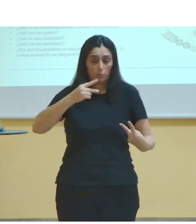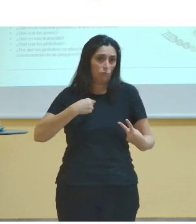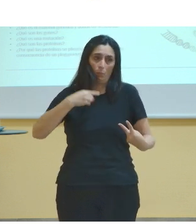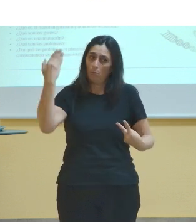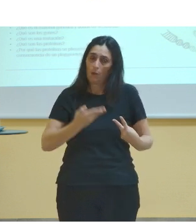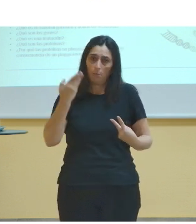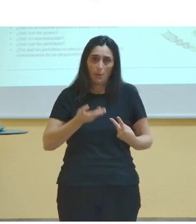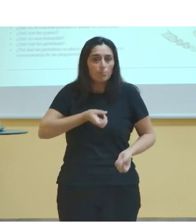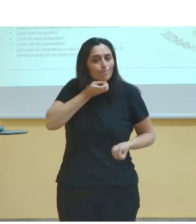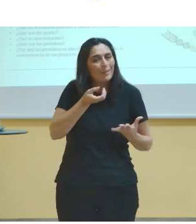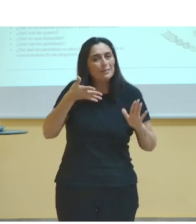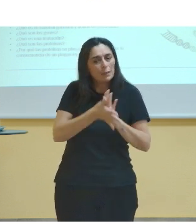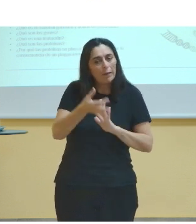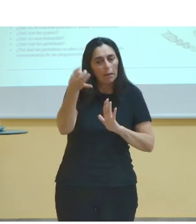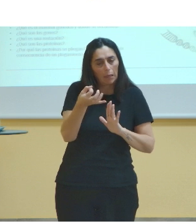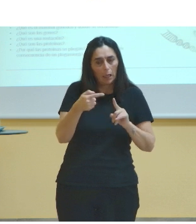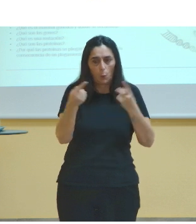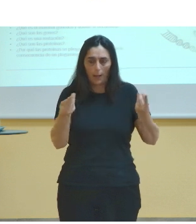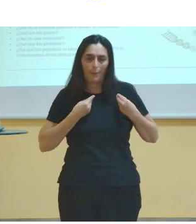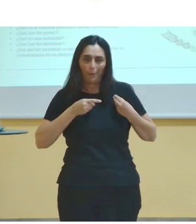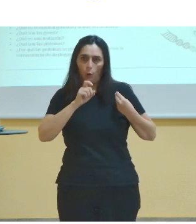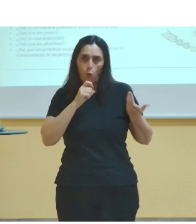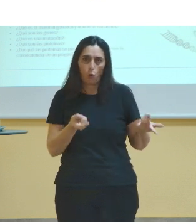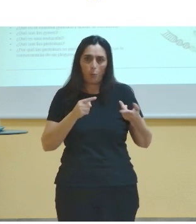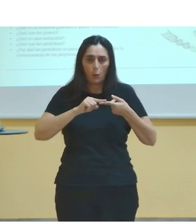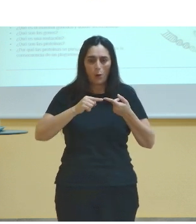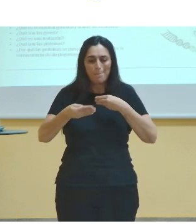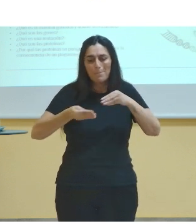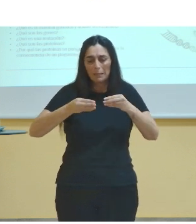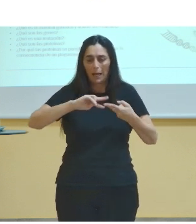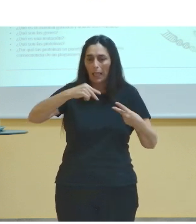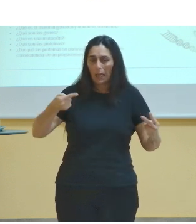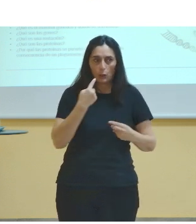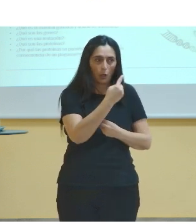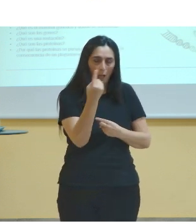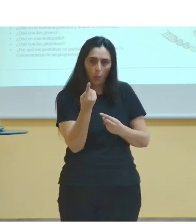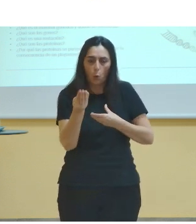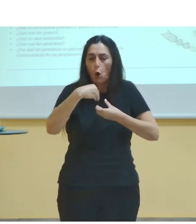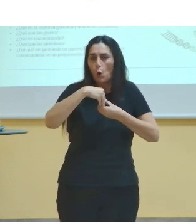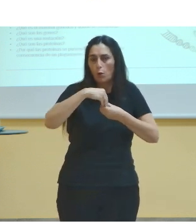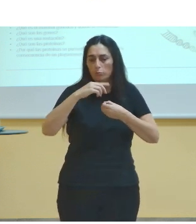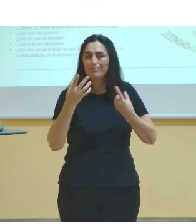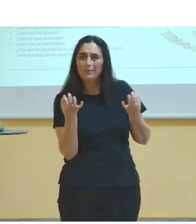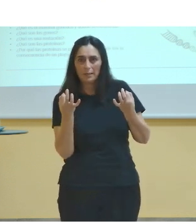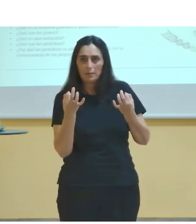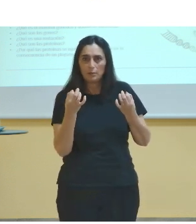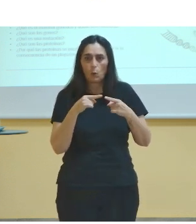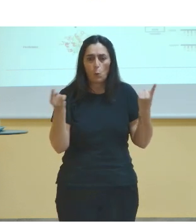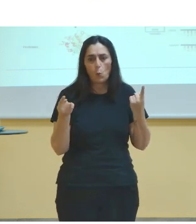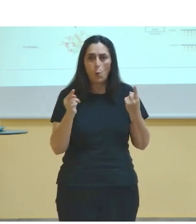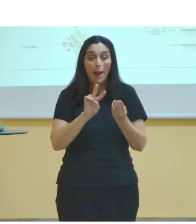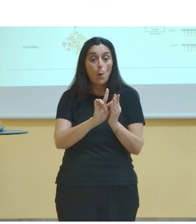gen, dónde residen, cuál es el material genético, de qué se compone, qué son